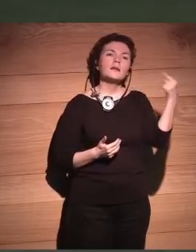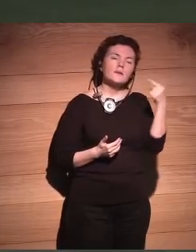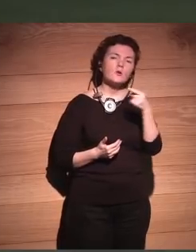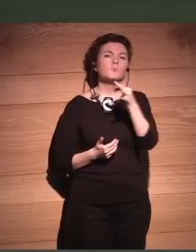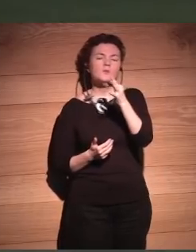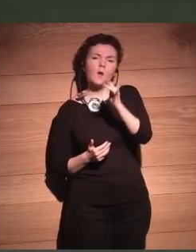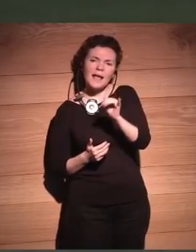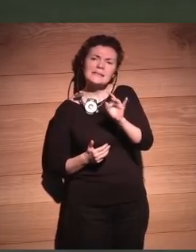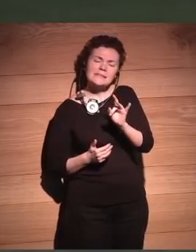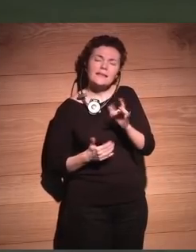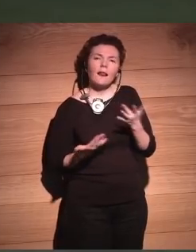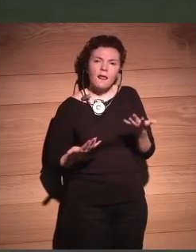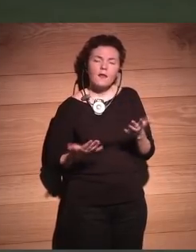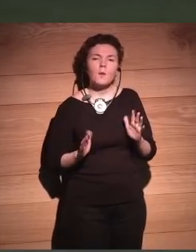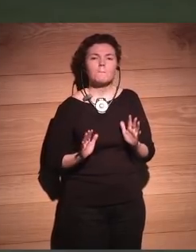claro que sí, pero